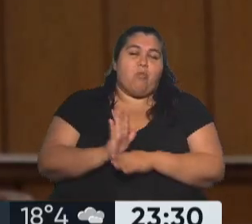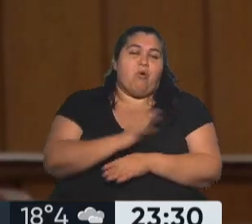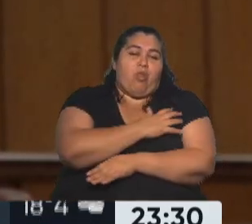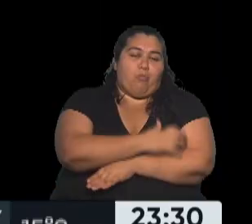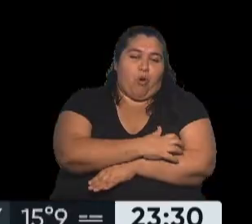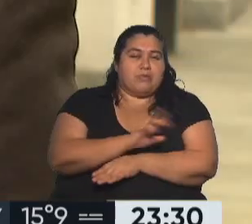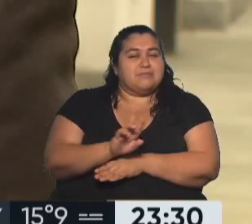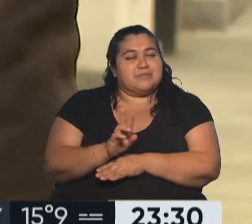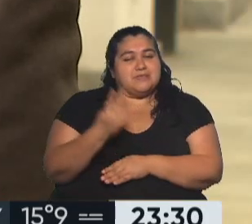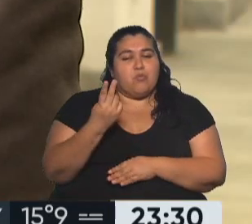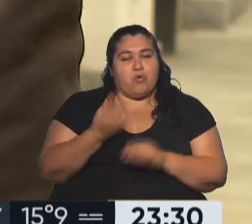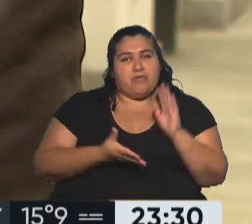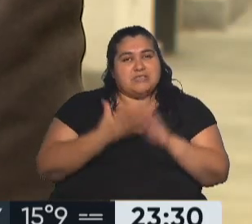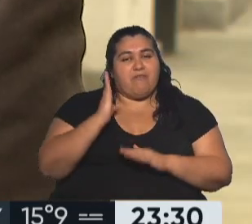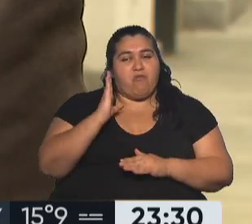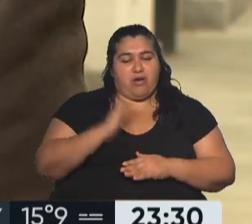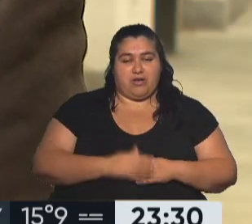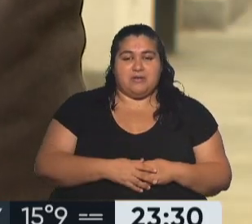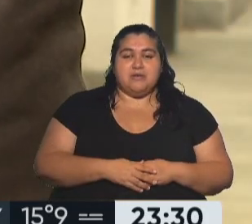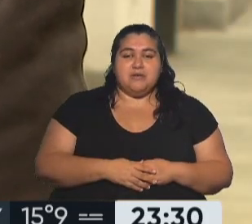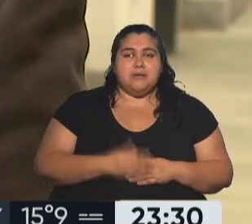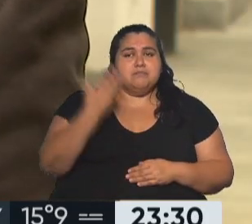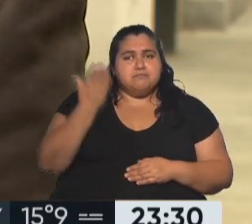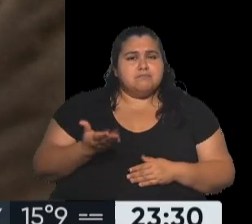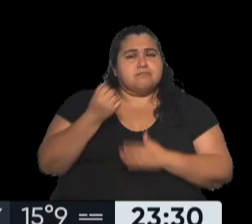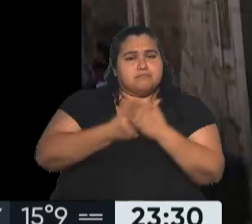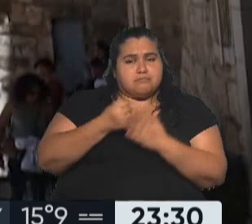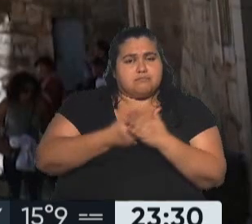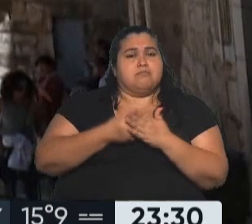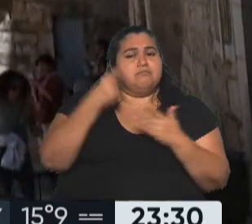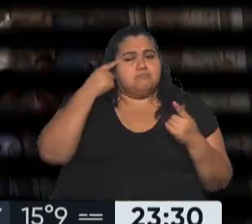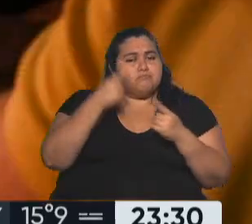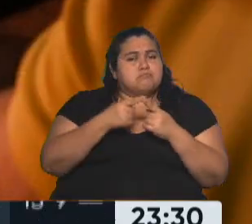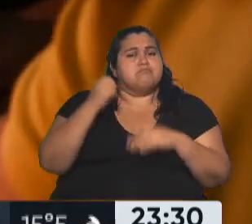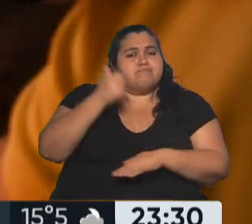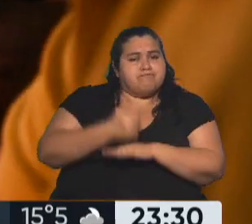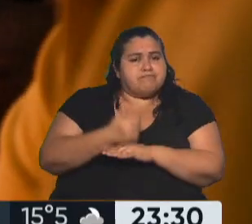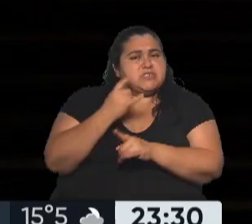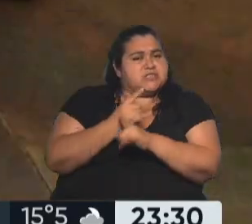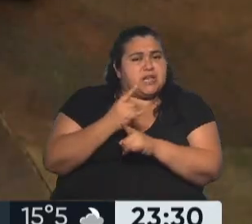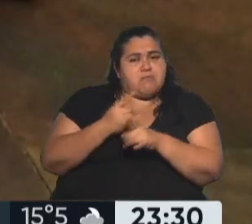Él, que es de la Compañía de Jesús, misionero, ha tenido un pontificado misionero.